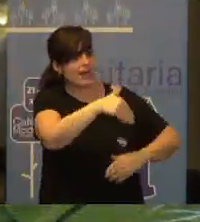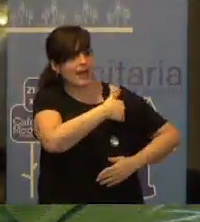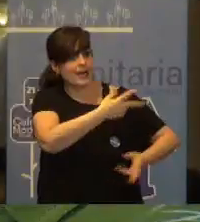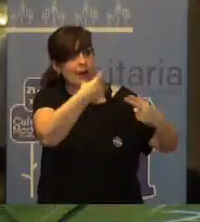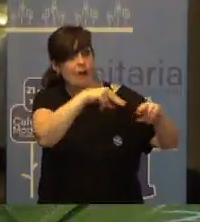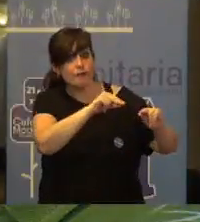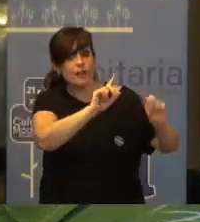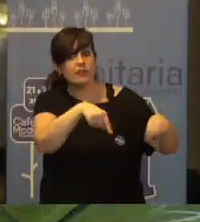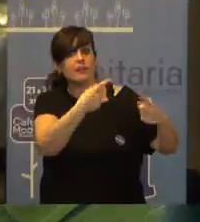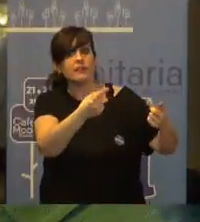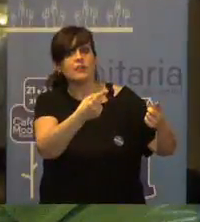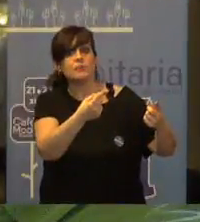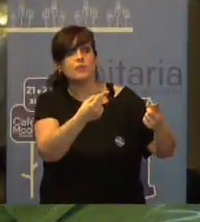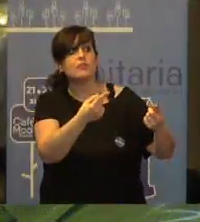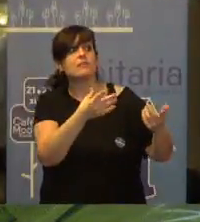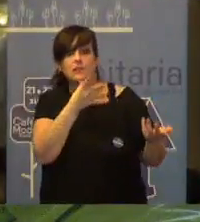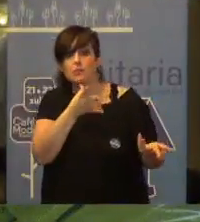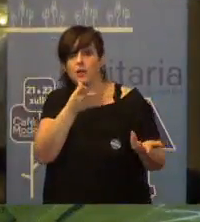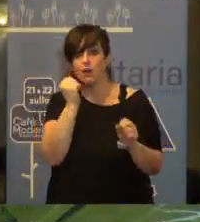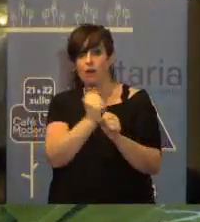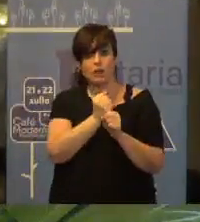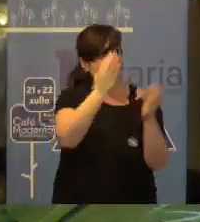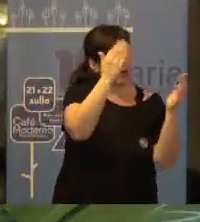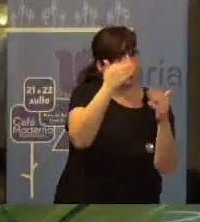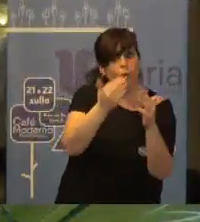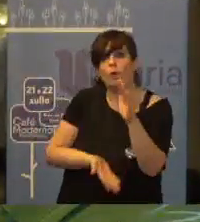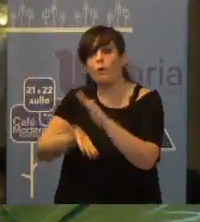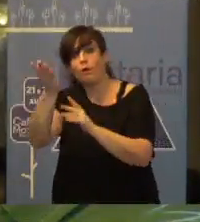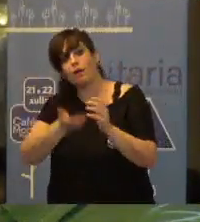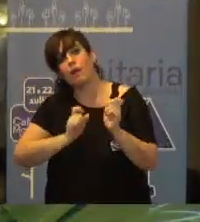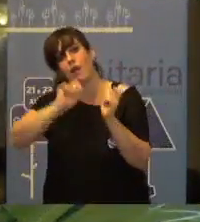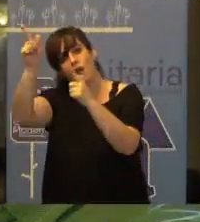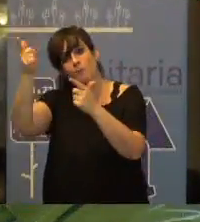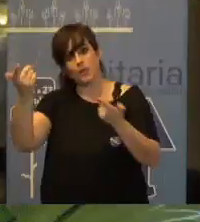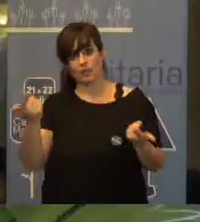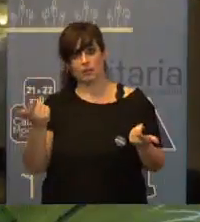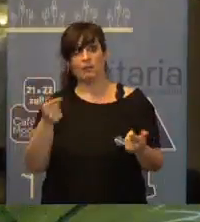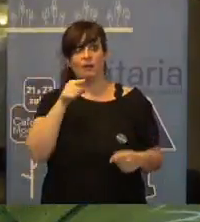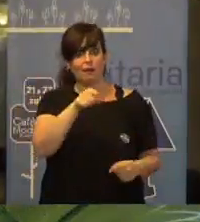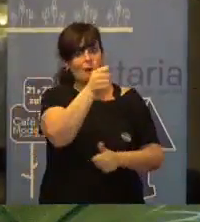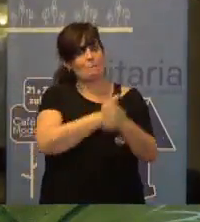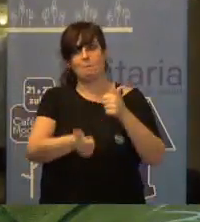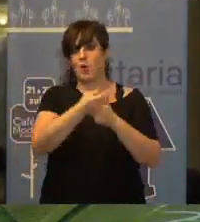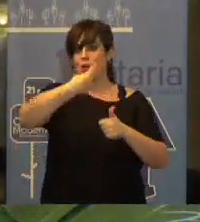marco o problema del, que non atopa traballo, que ten que emigrar. Ese debe ser unha prioridade nosa de estrategia.